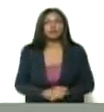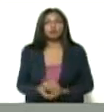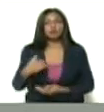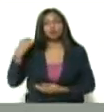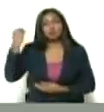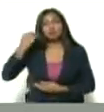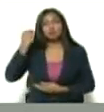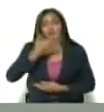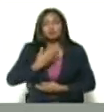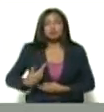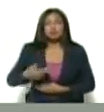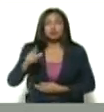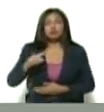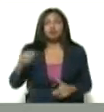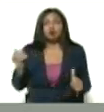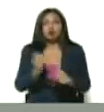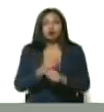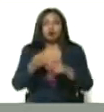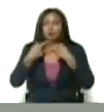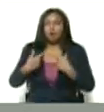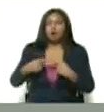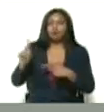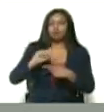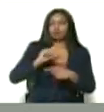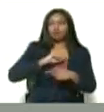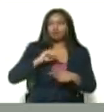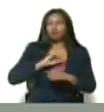además que no nos agarra desprevenido